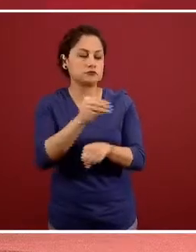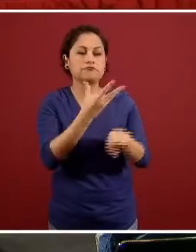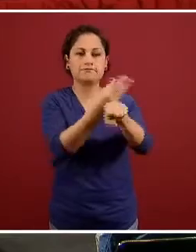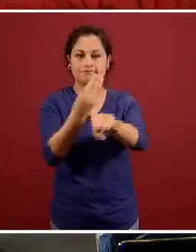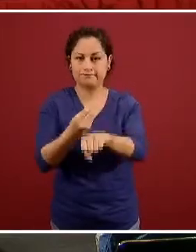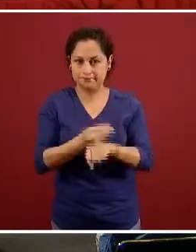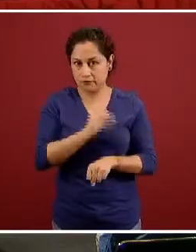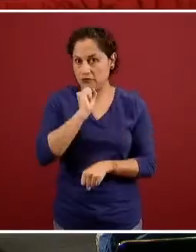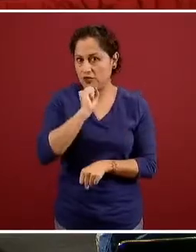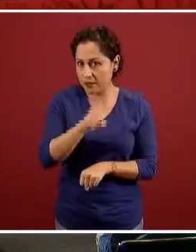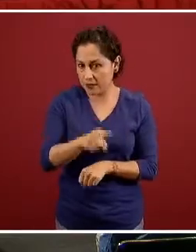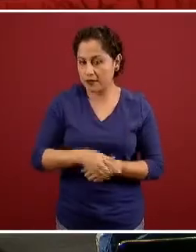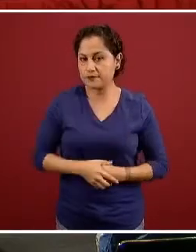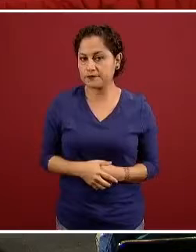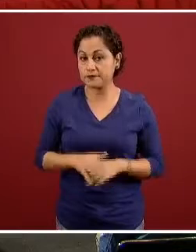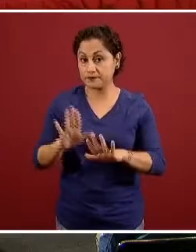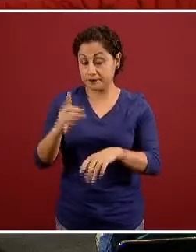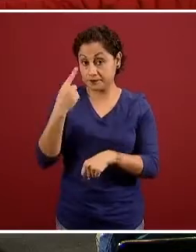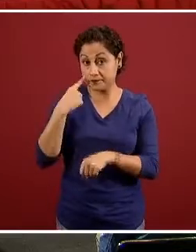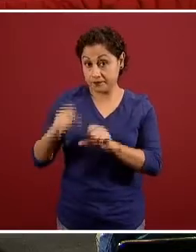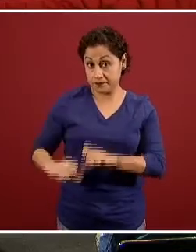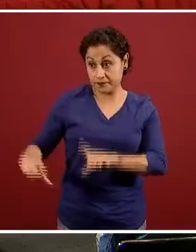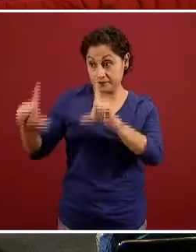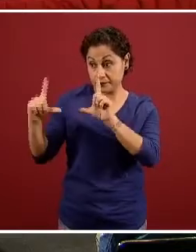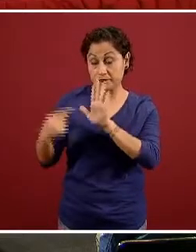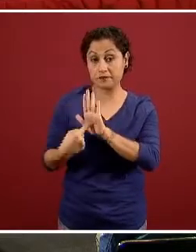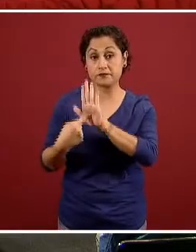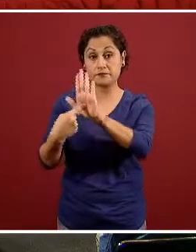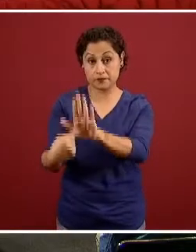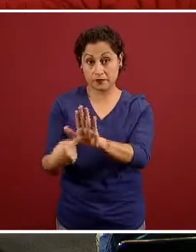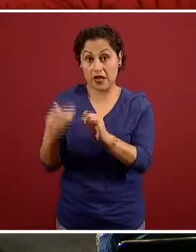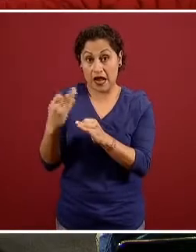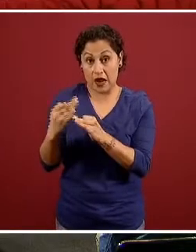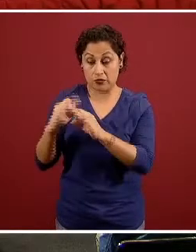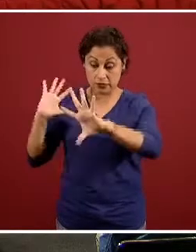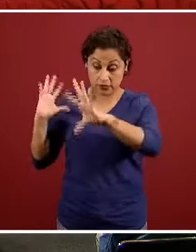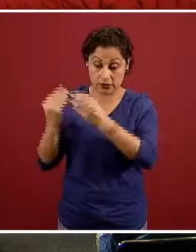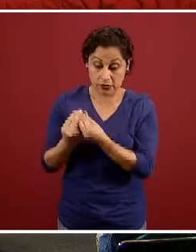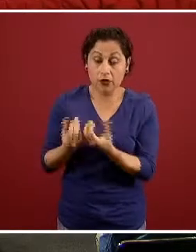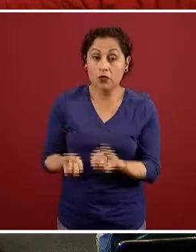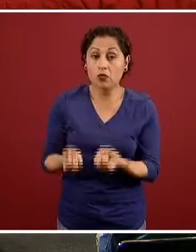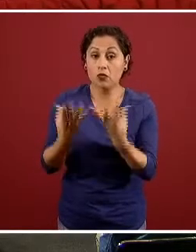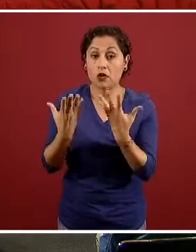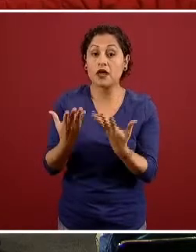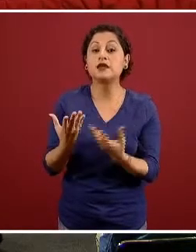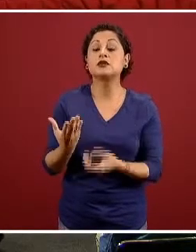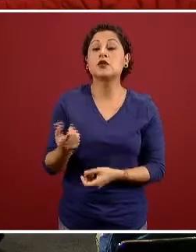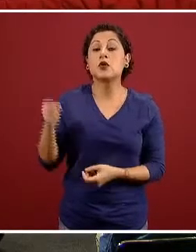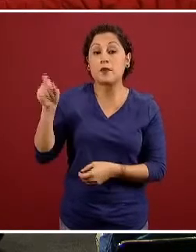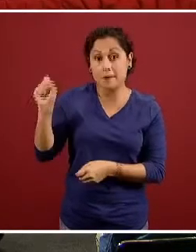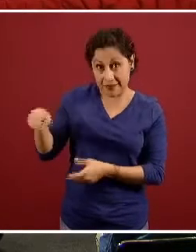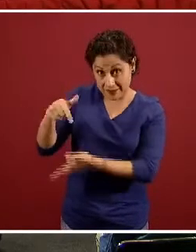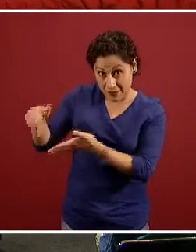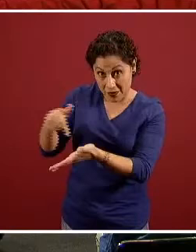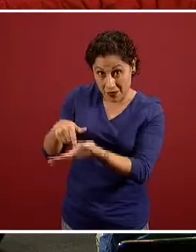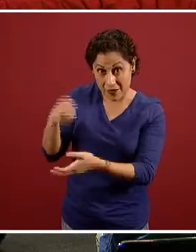los datos que tenemos hasta este momento. Las camas de terapia intensiva totales